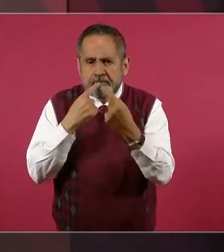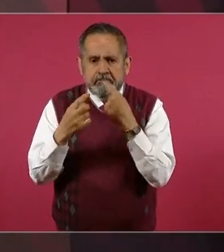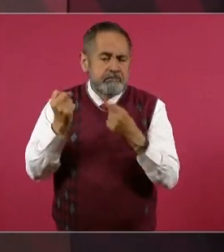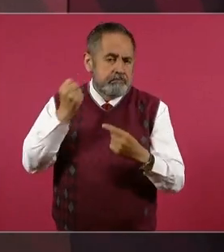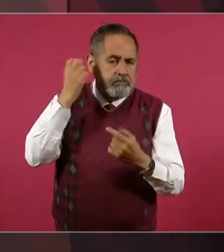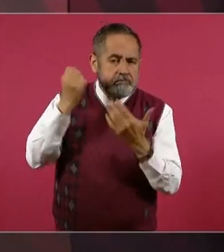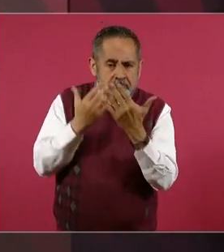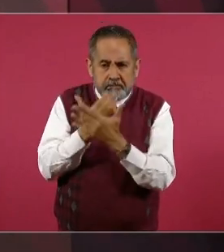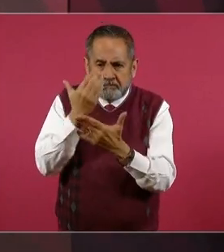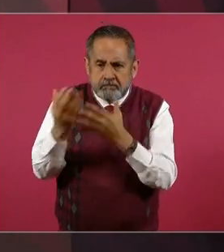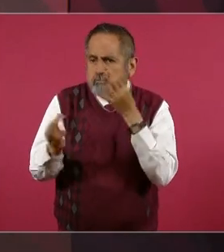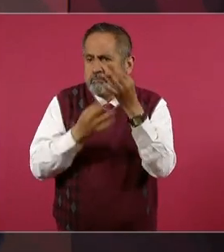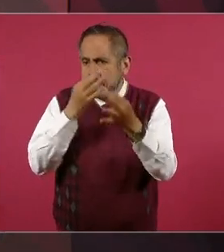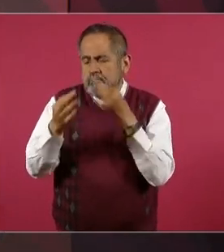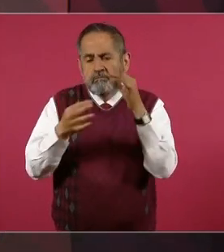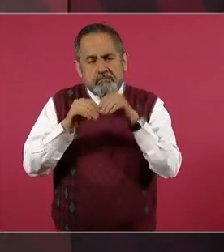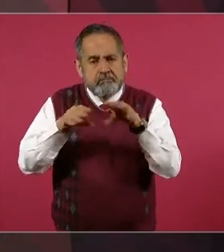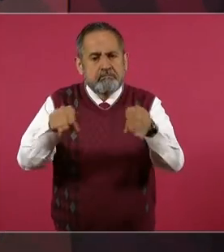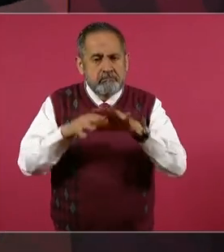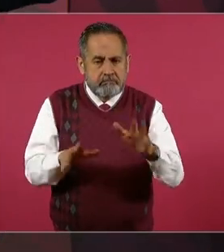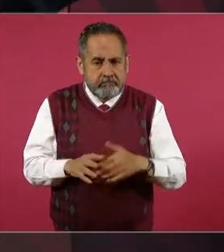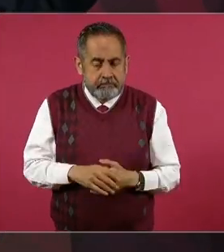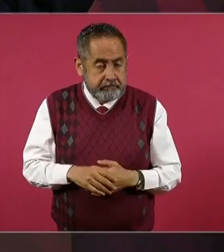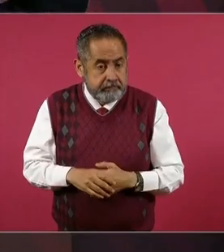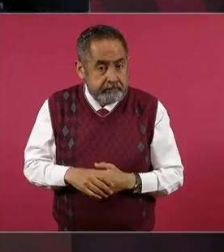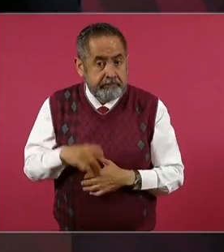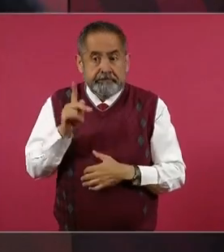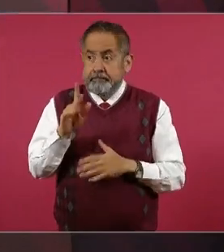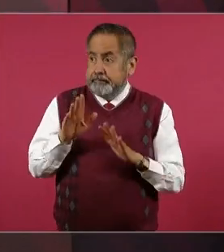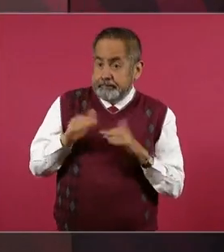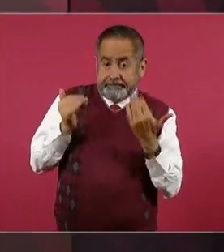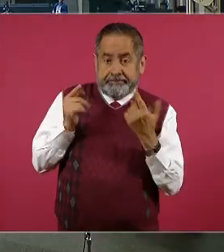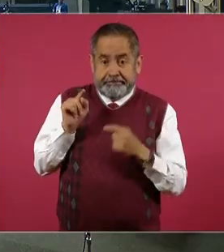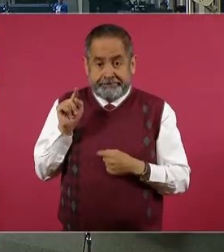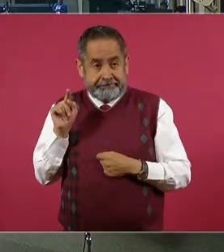mañanera. Pero alrededor